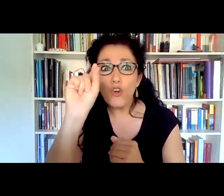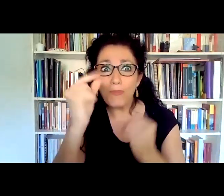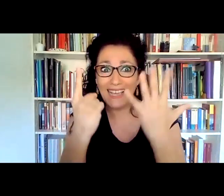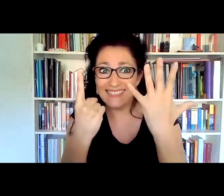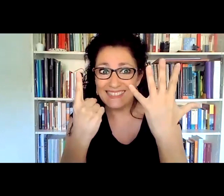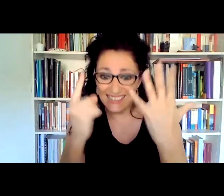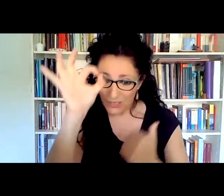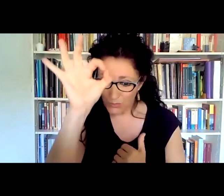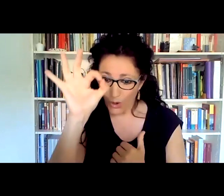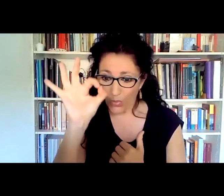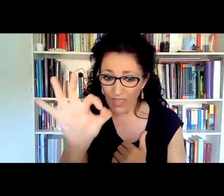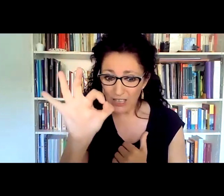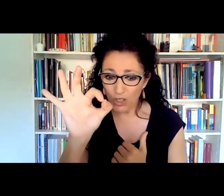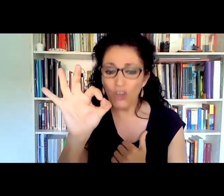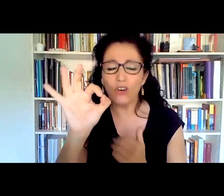El